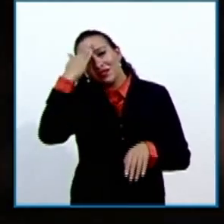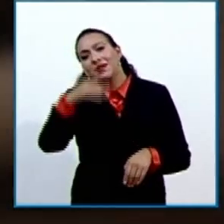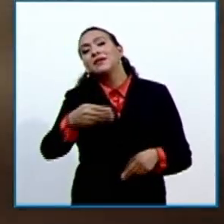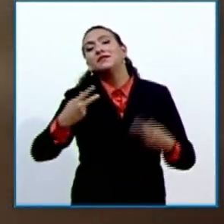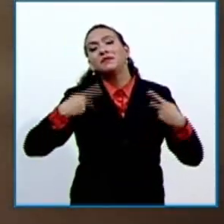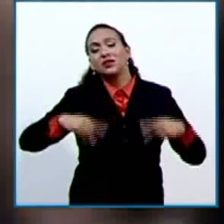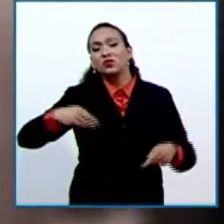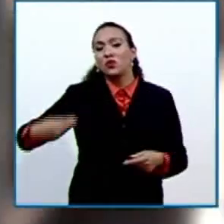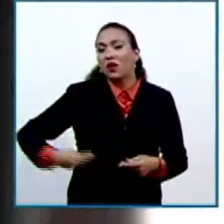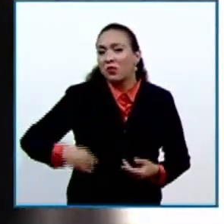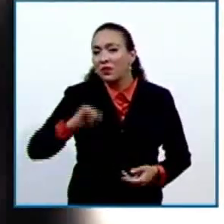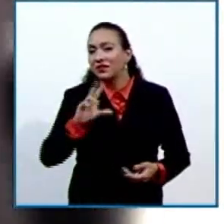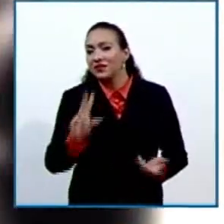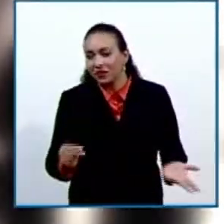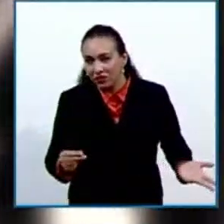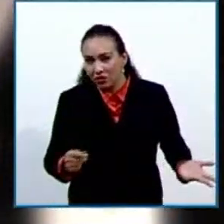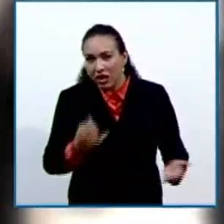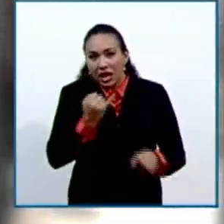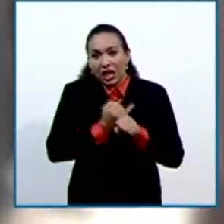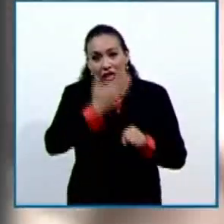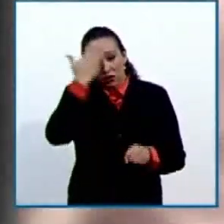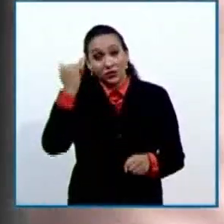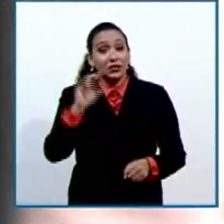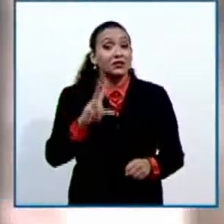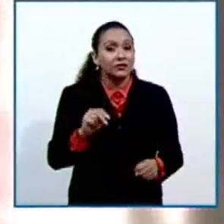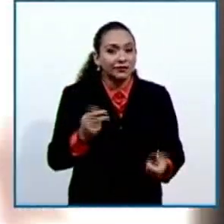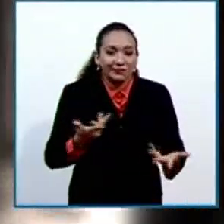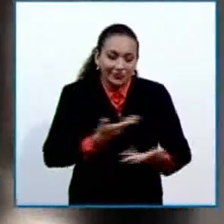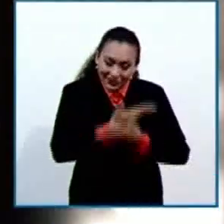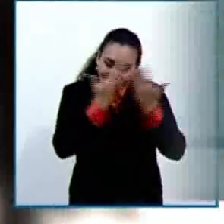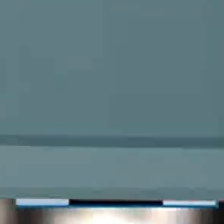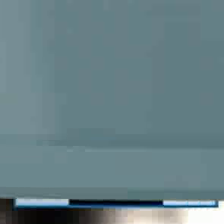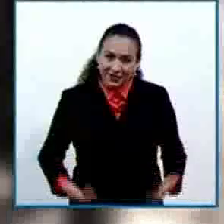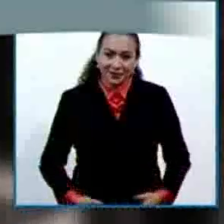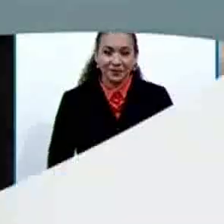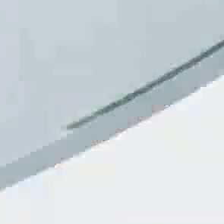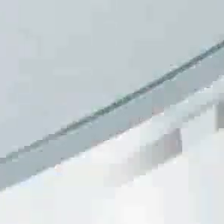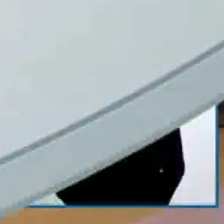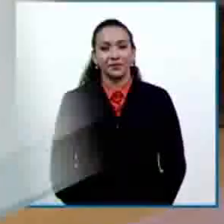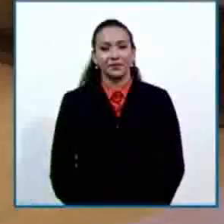la libertad personal y la presunción de inocencia.